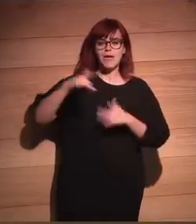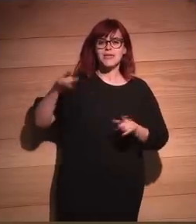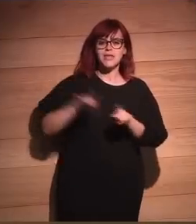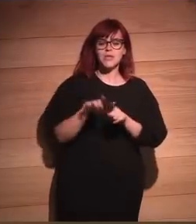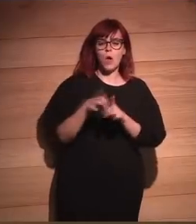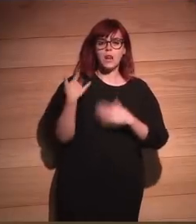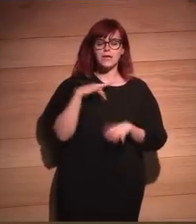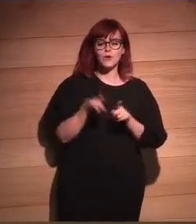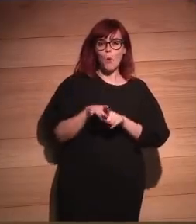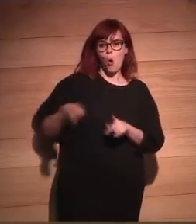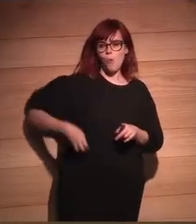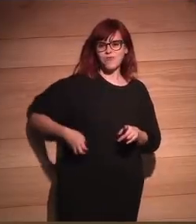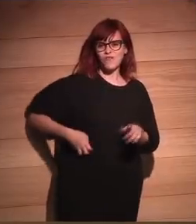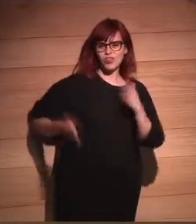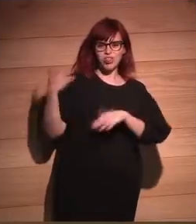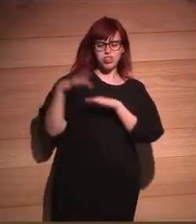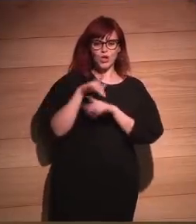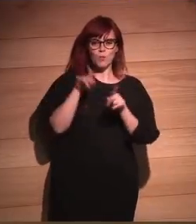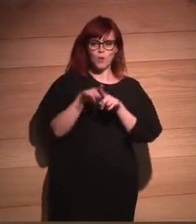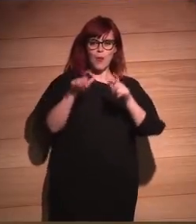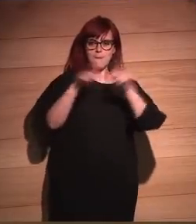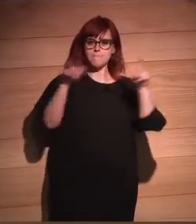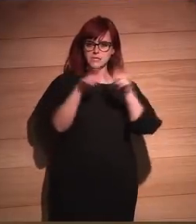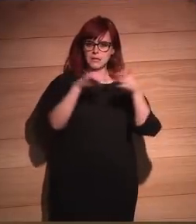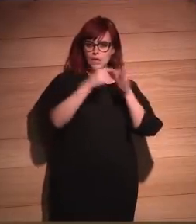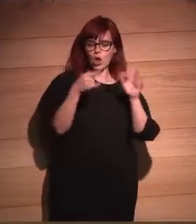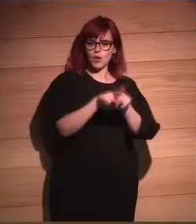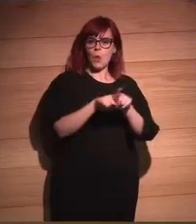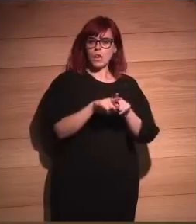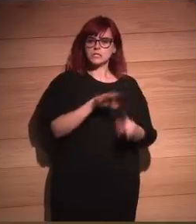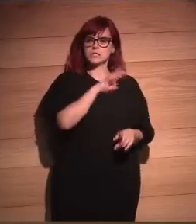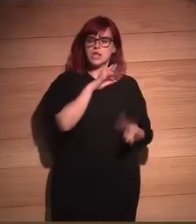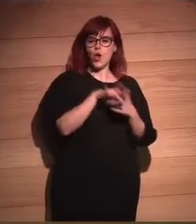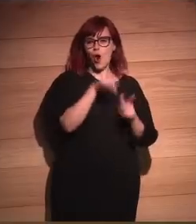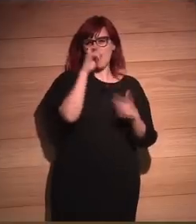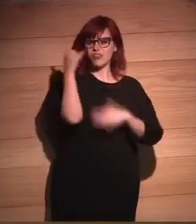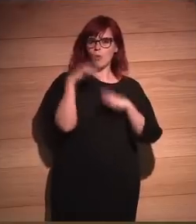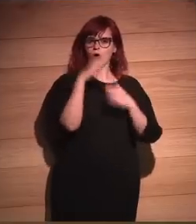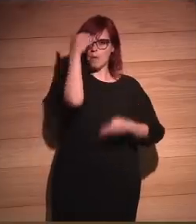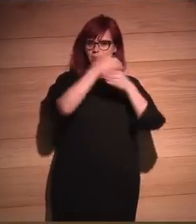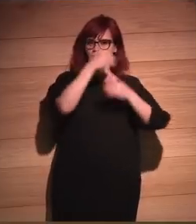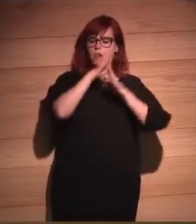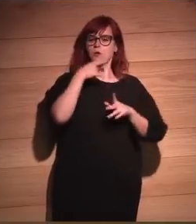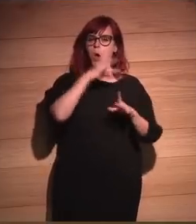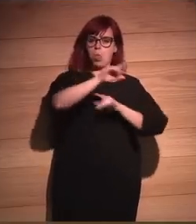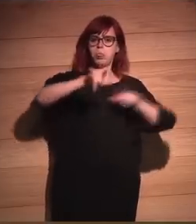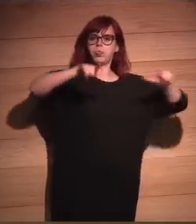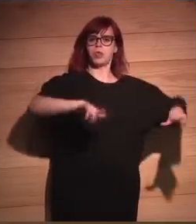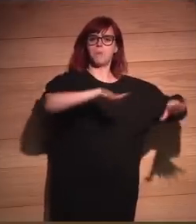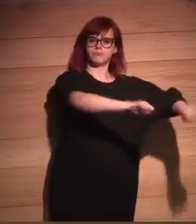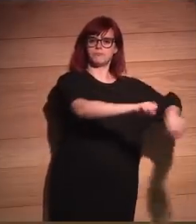a los viejos señores feudales, que son las grandes empresas tecnológicas. Y que Europa representa, en cierto modo,